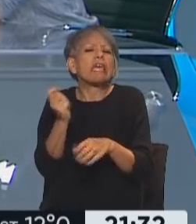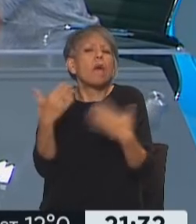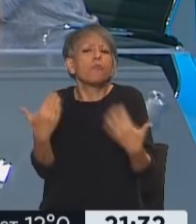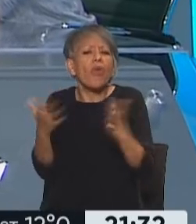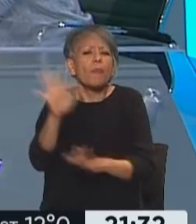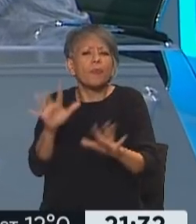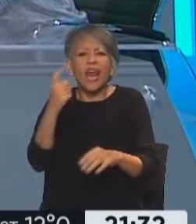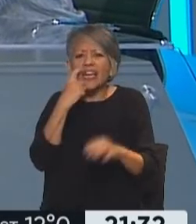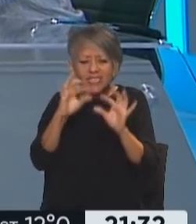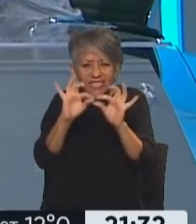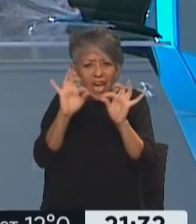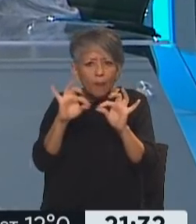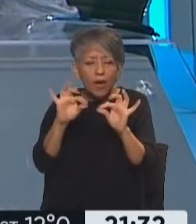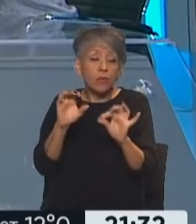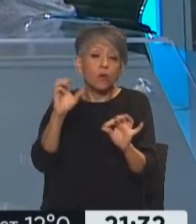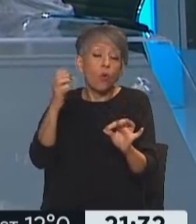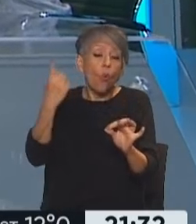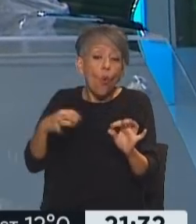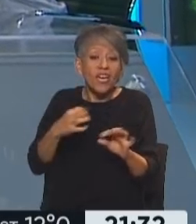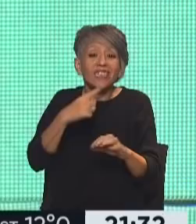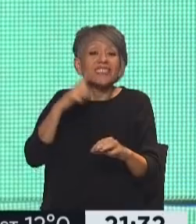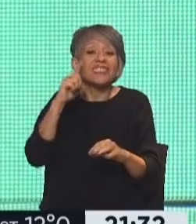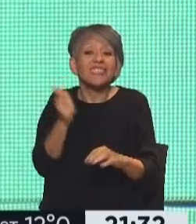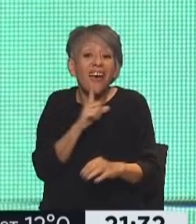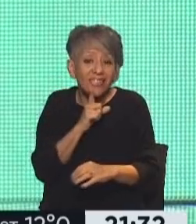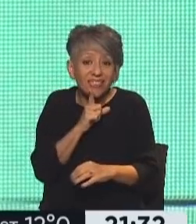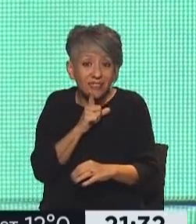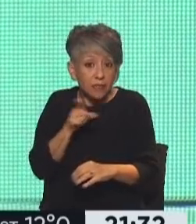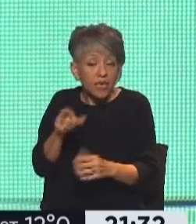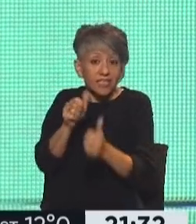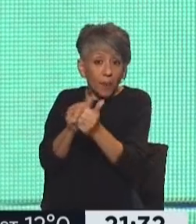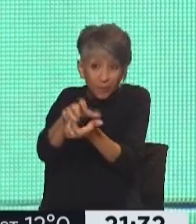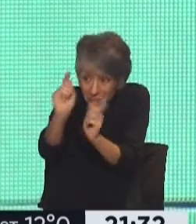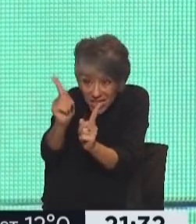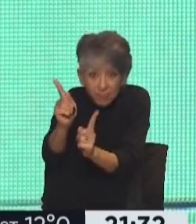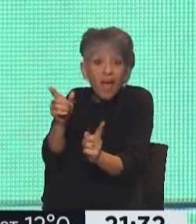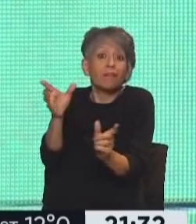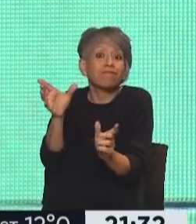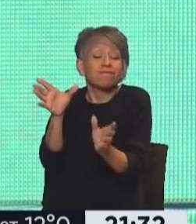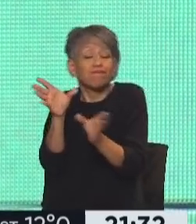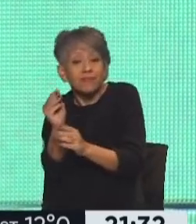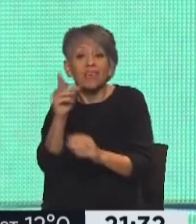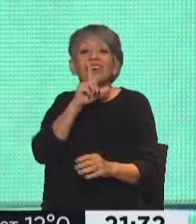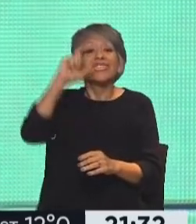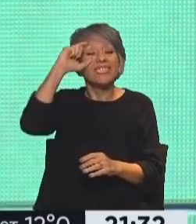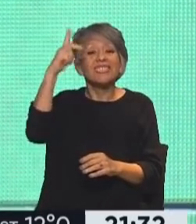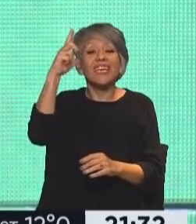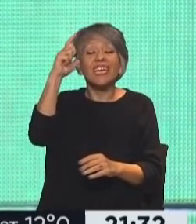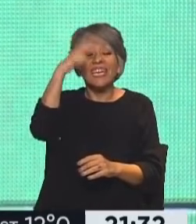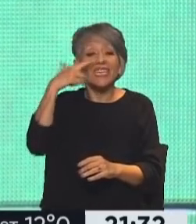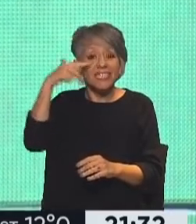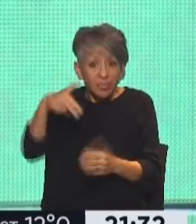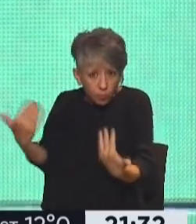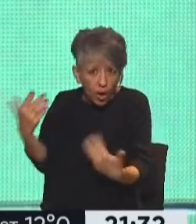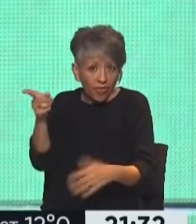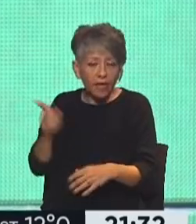La respuesta fue que solamente SIAT, o sea, que pertenece a Techint, era quien podía cumplir con eso. Y pese a esto, miren lo que hicieron, un